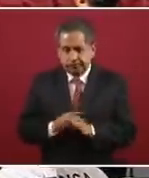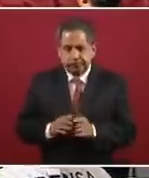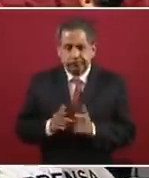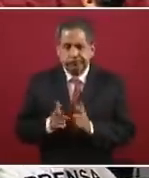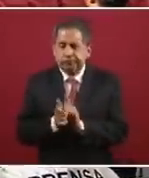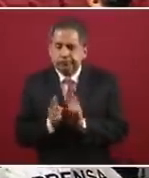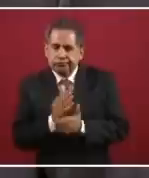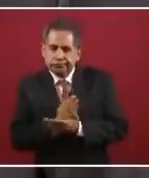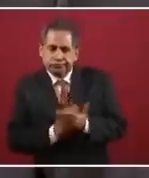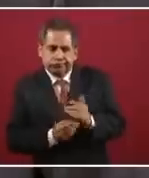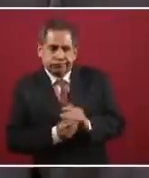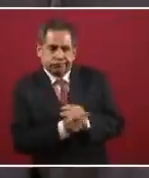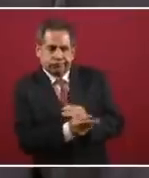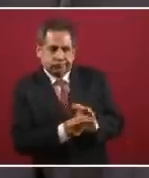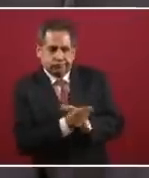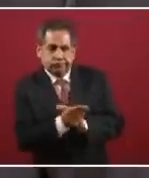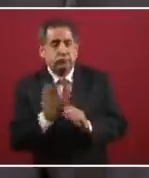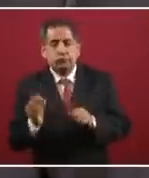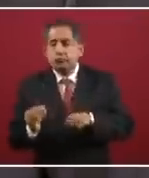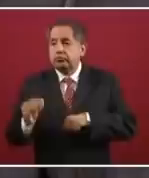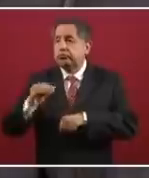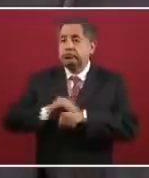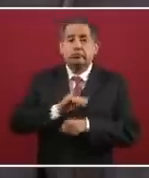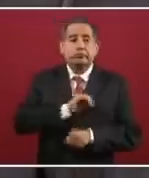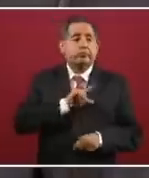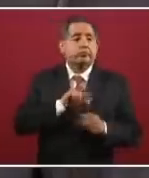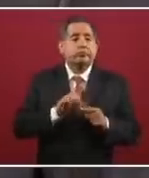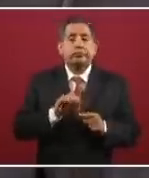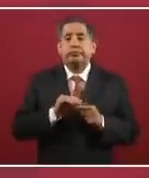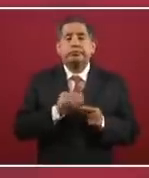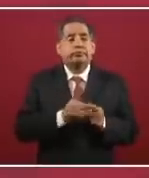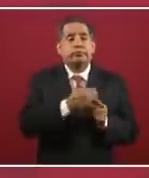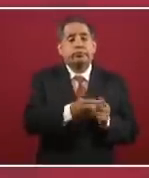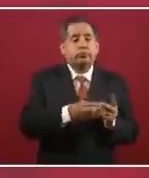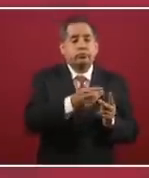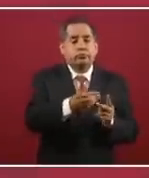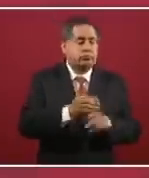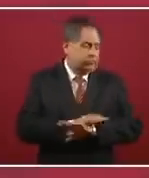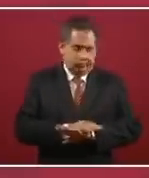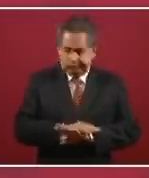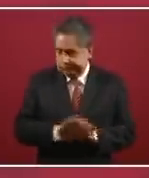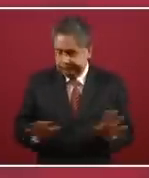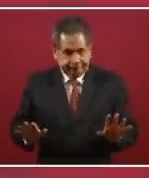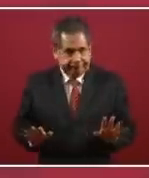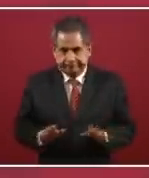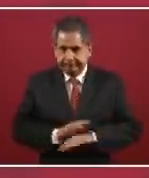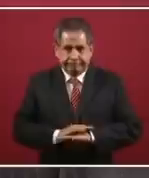partidas especiales, ya no hay partidas de moche.